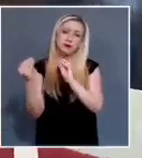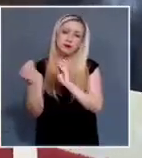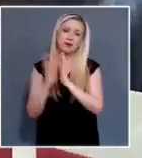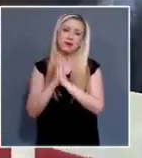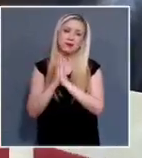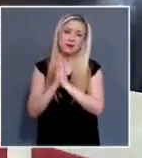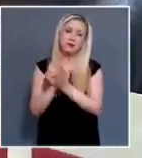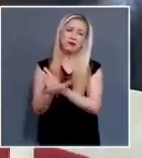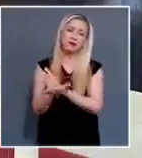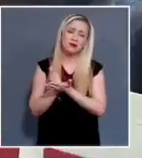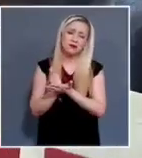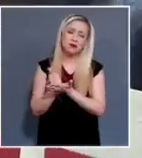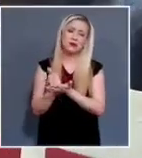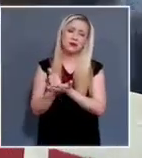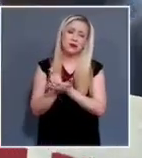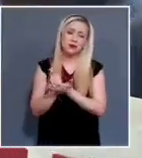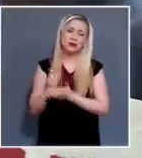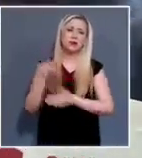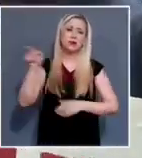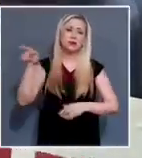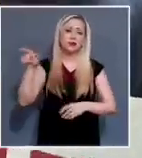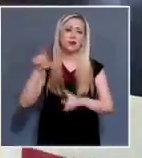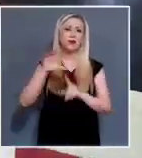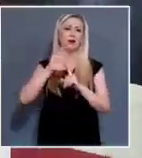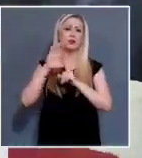la Comar existe de nombre nada más.